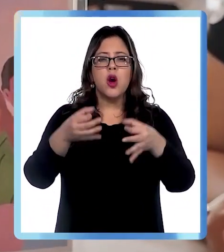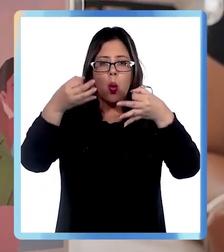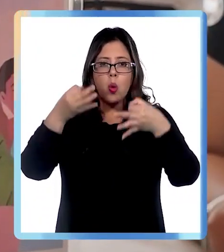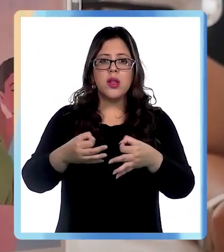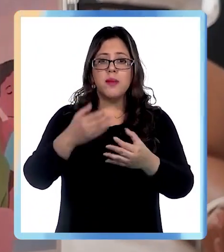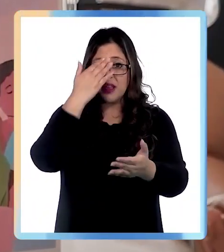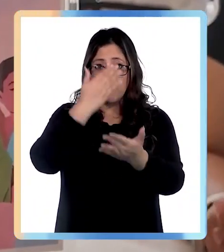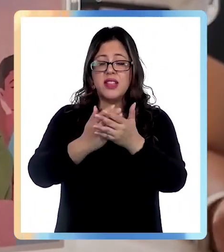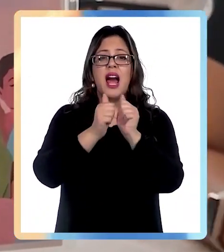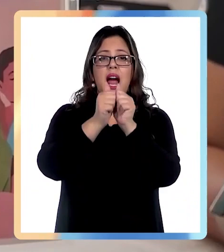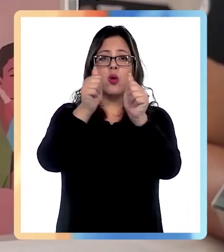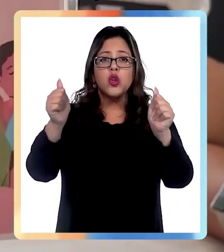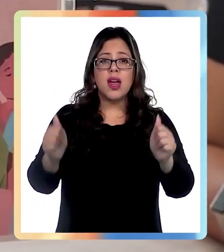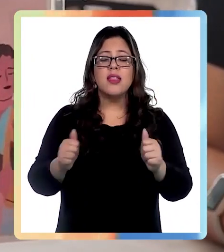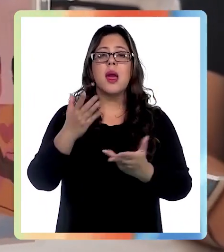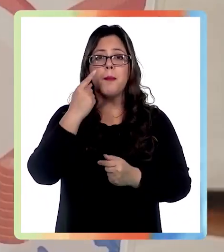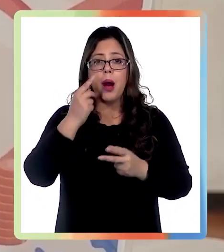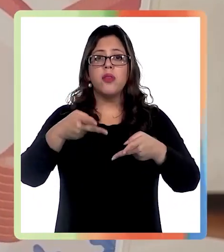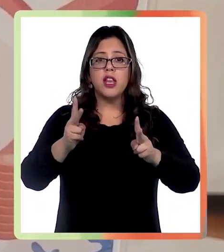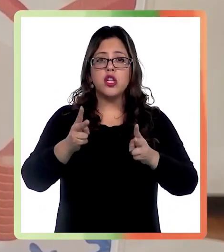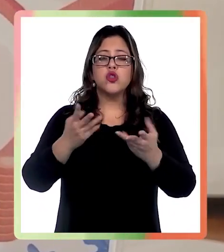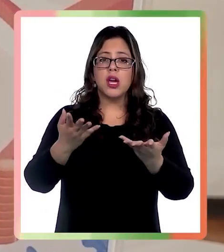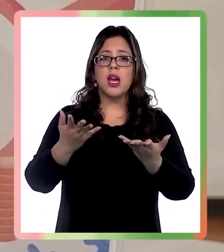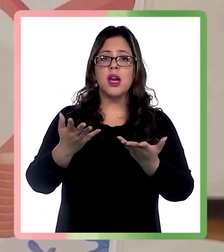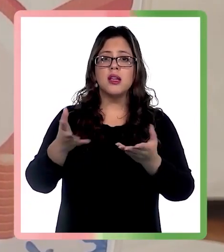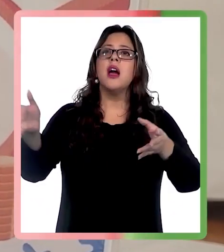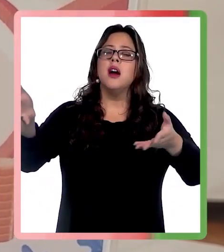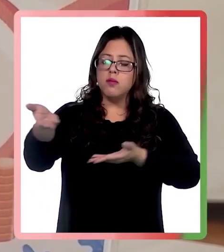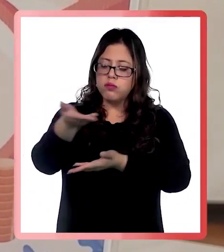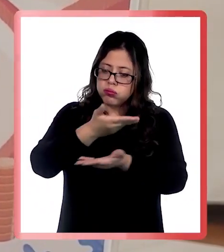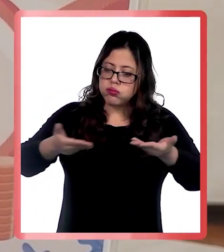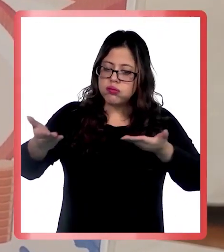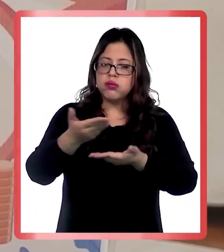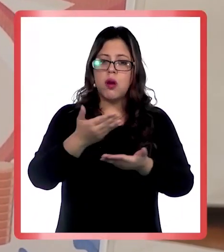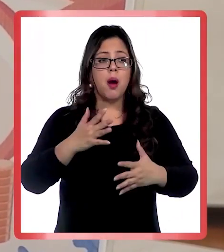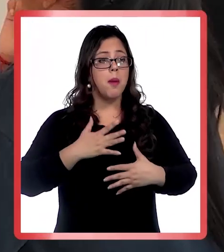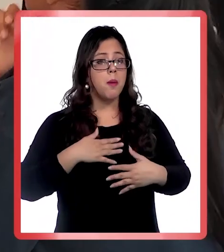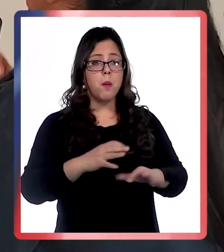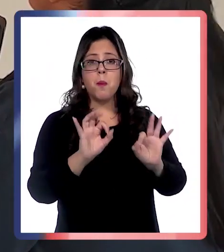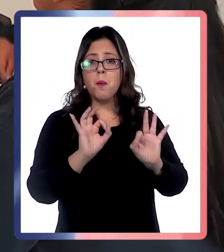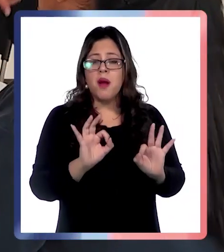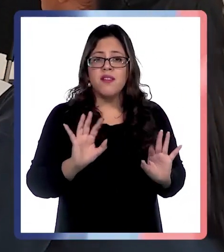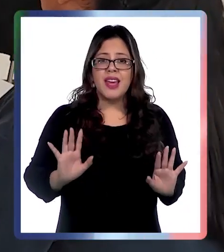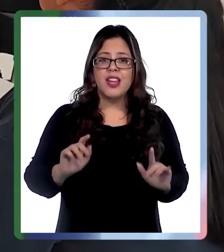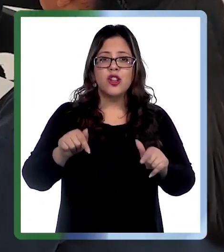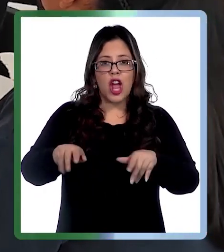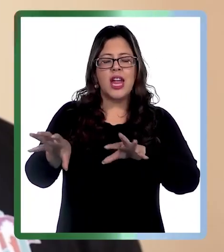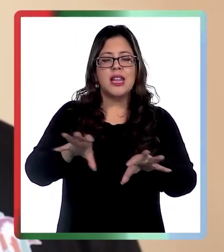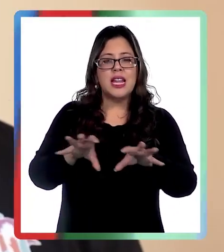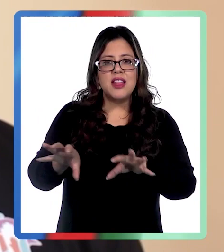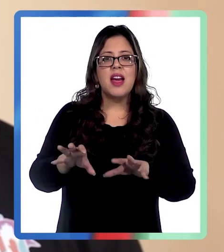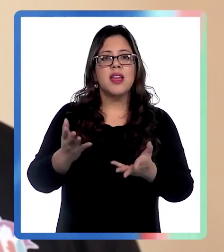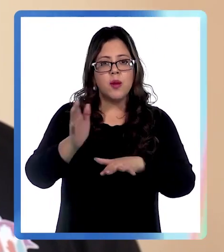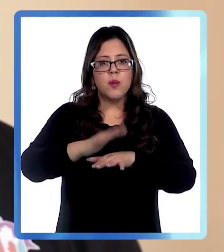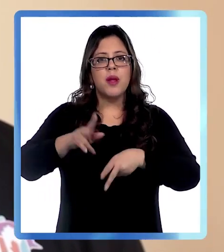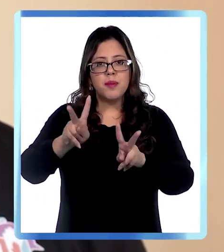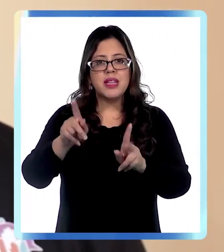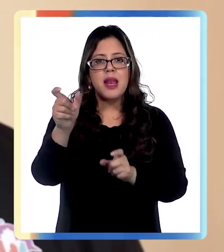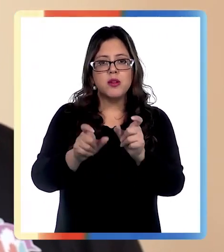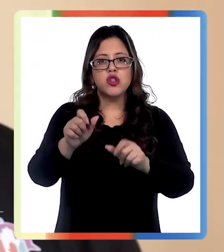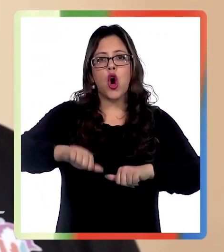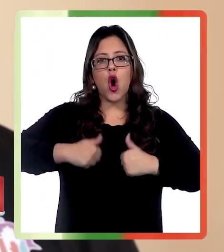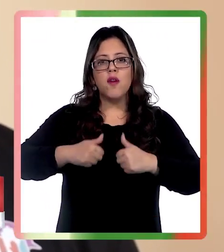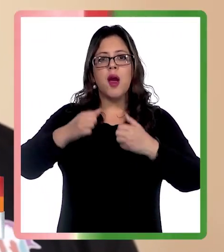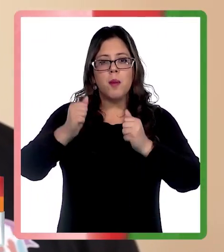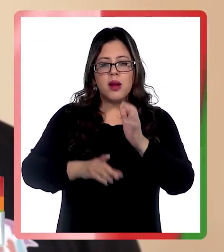y exponerlas delante de las autoridades para ejercer el derecho de ser escuchados me parece fantástico todo este